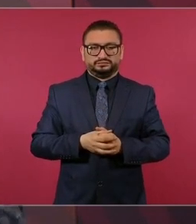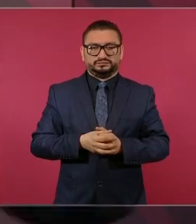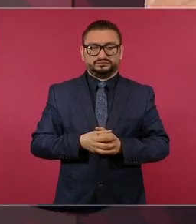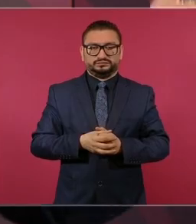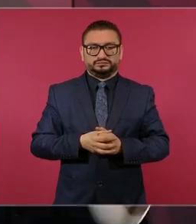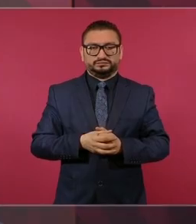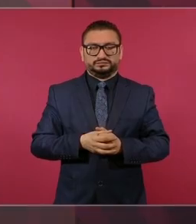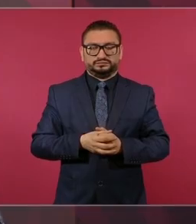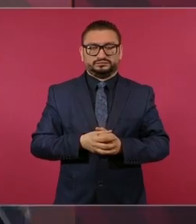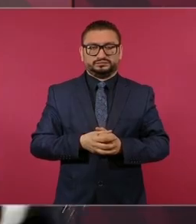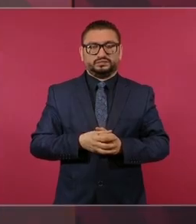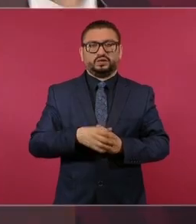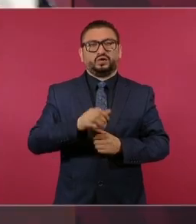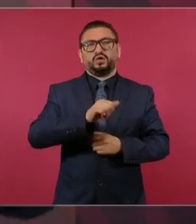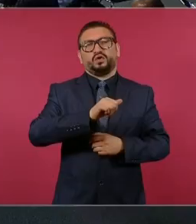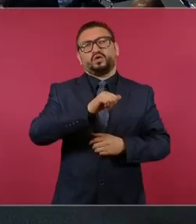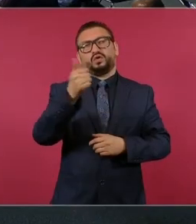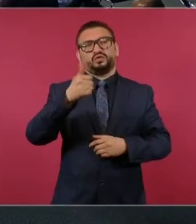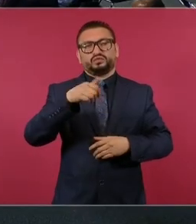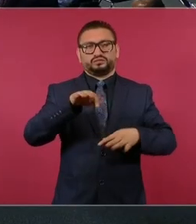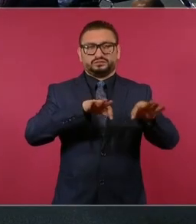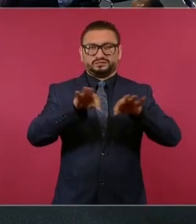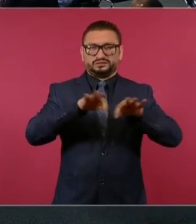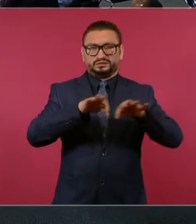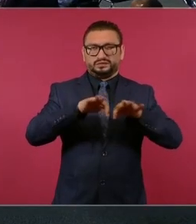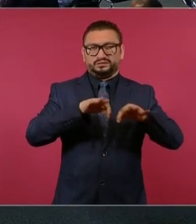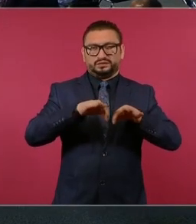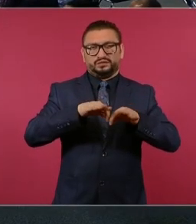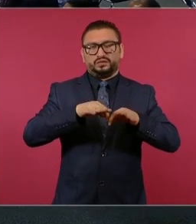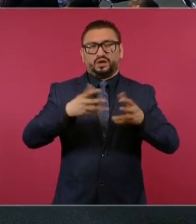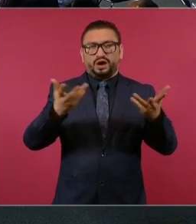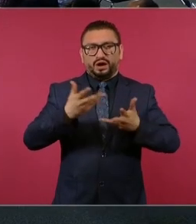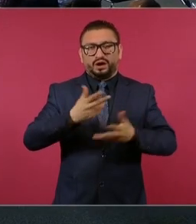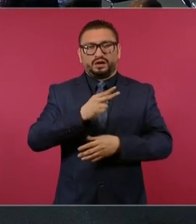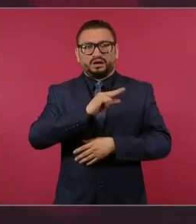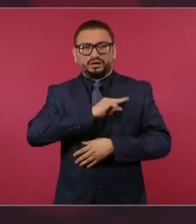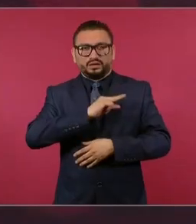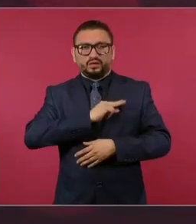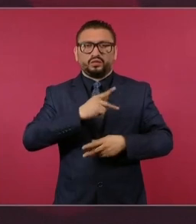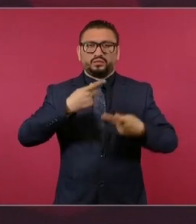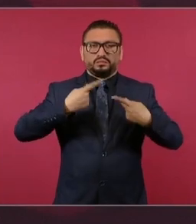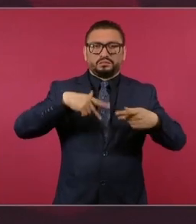En cualquier otra actividad, una actividad particular, personal, pues